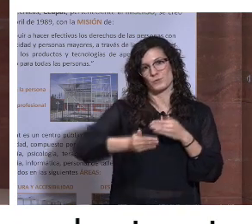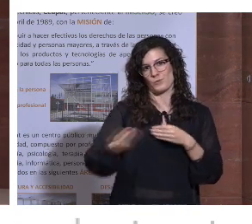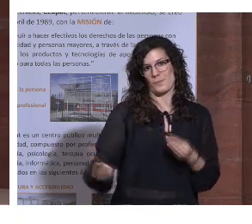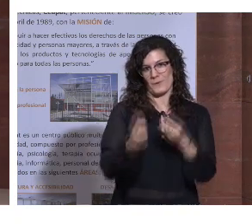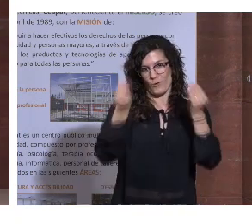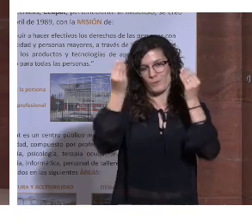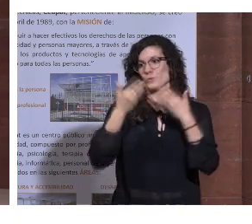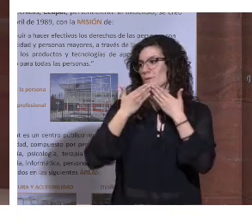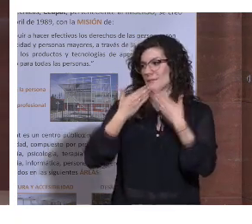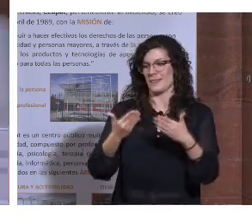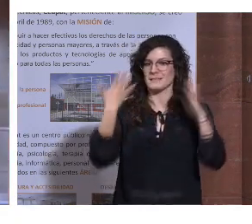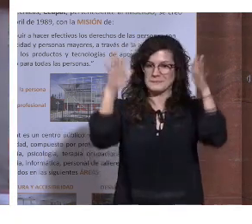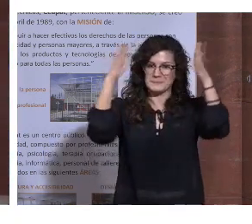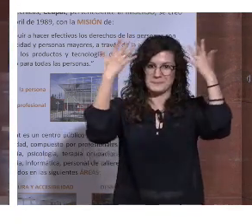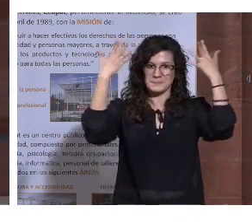gracias.